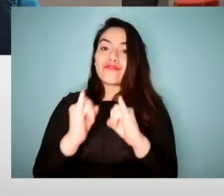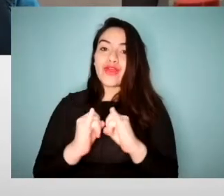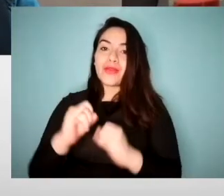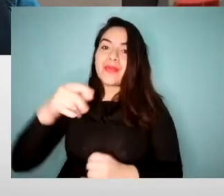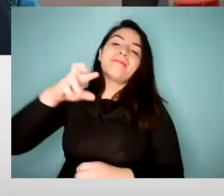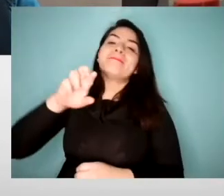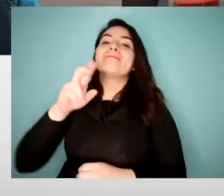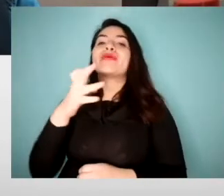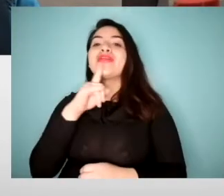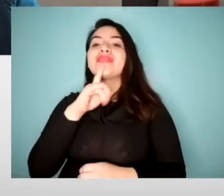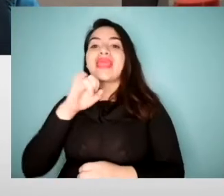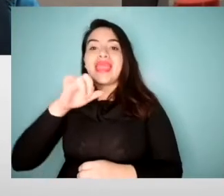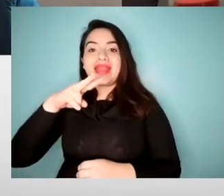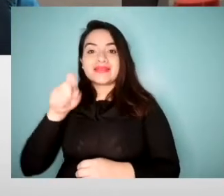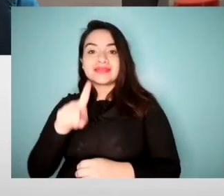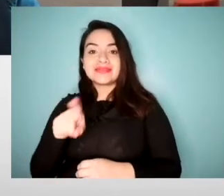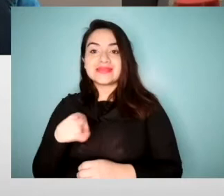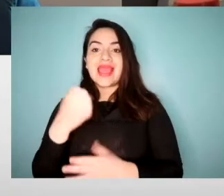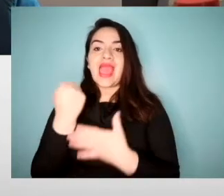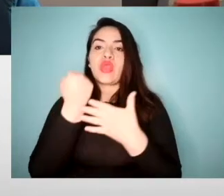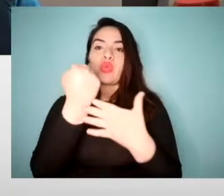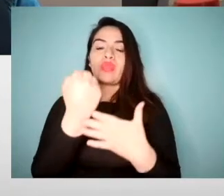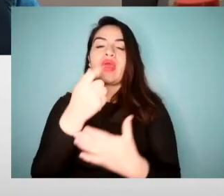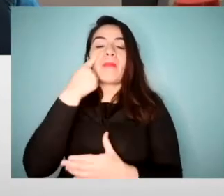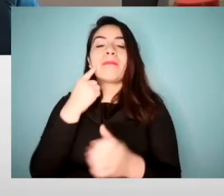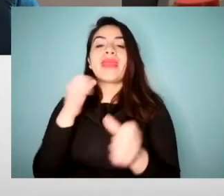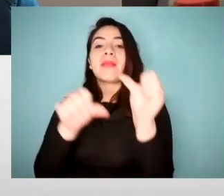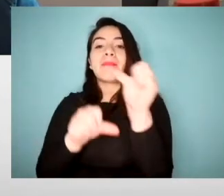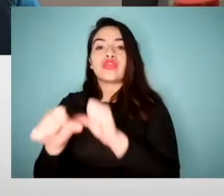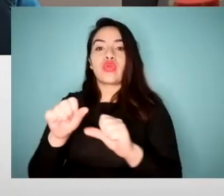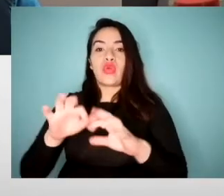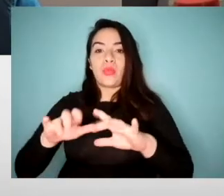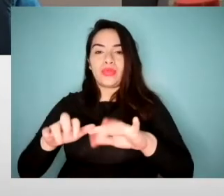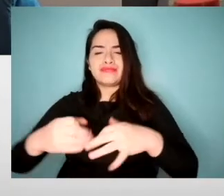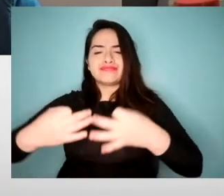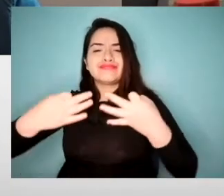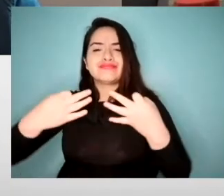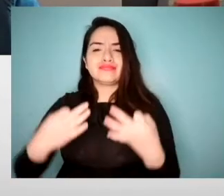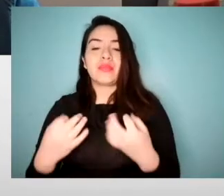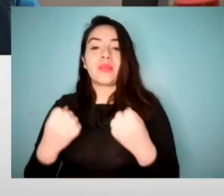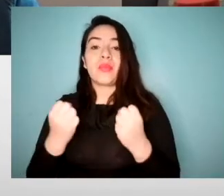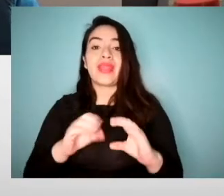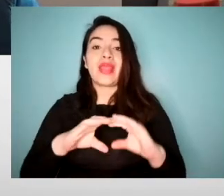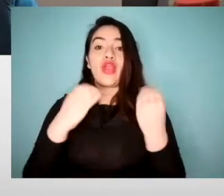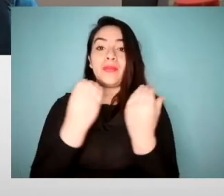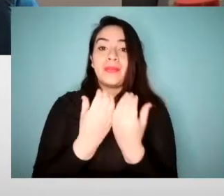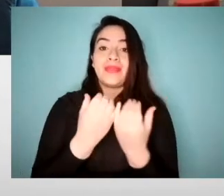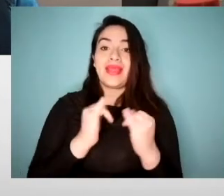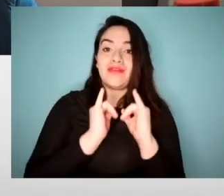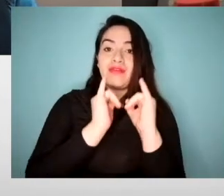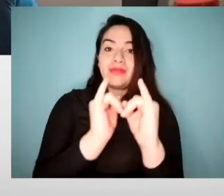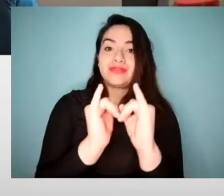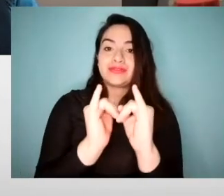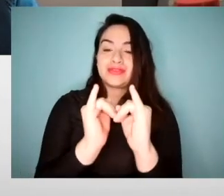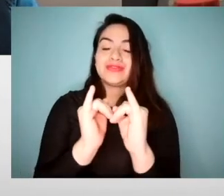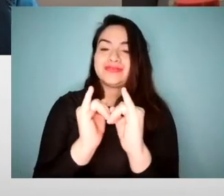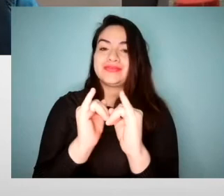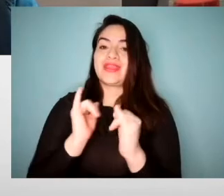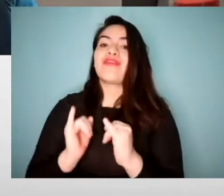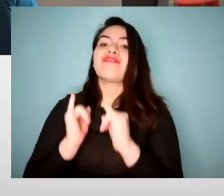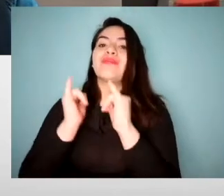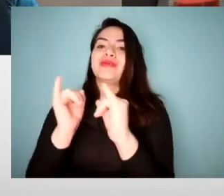experimentos computacionales ha resultado ser muy eficiente porque en el fondo podemos complementar la información con datos que se realizan en laboratorios,